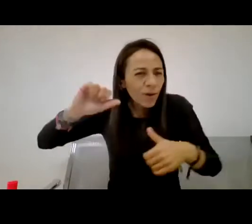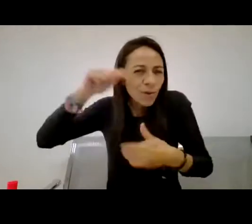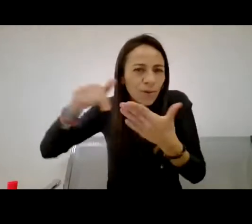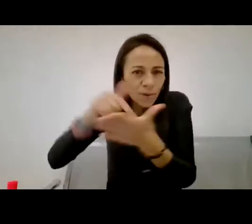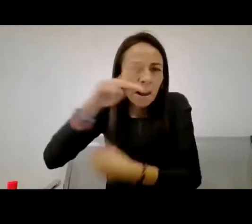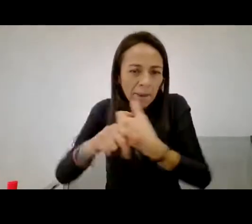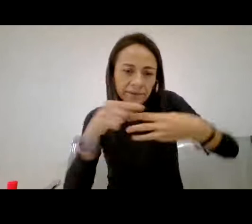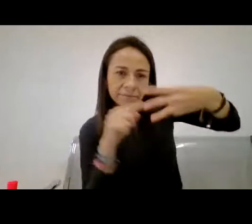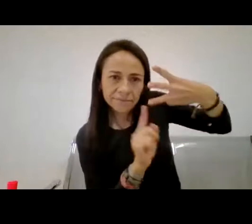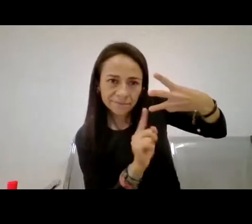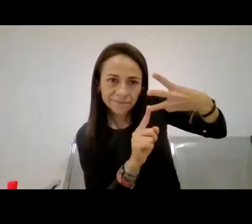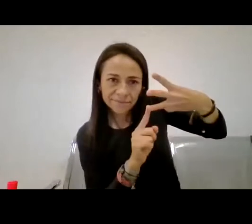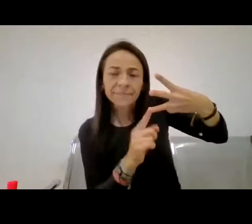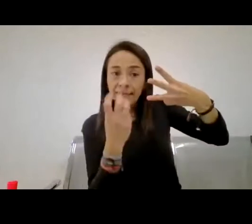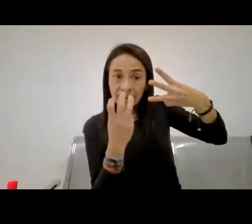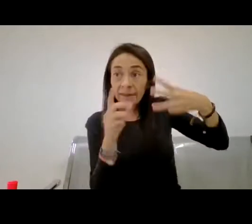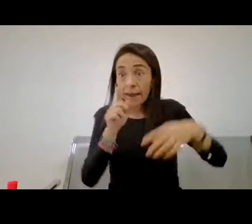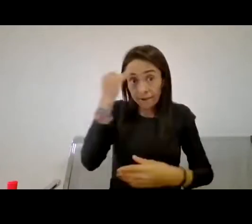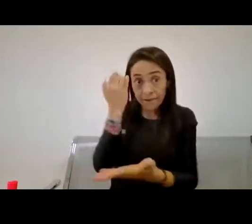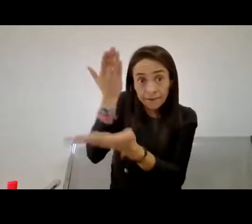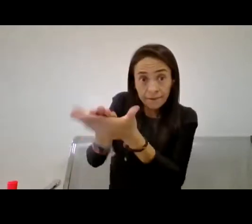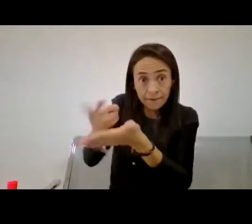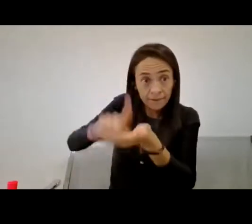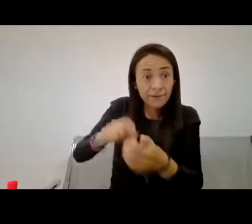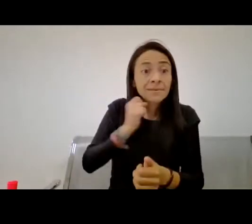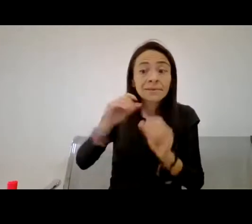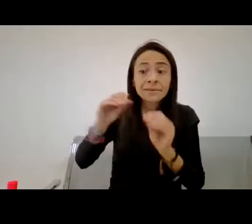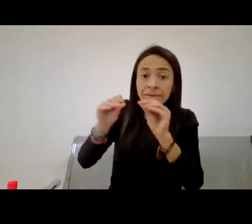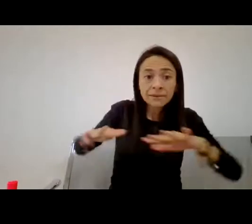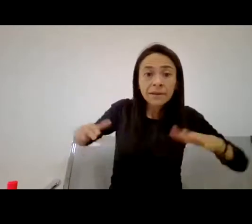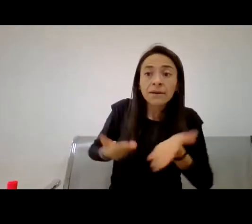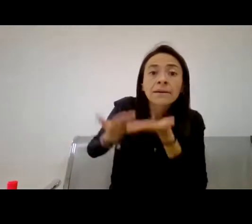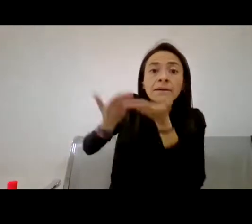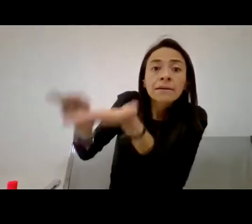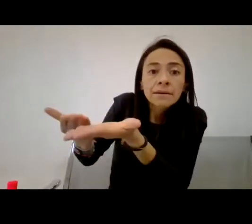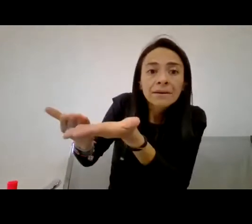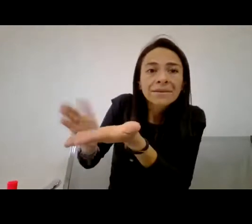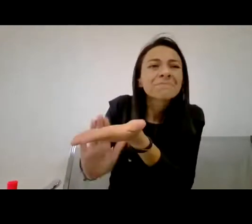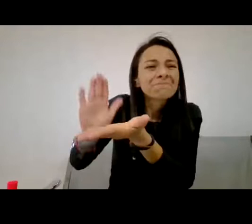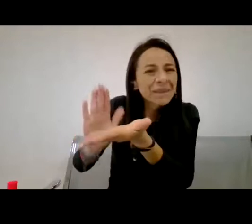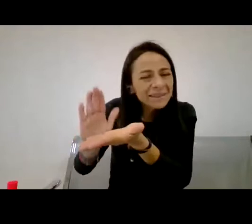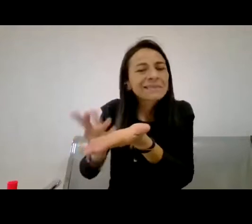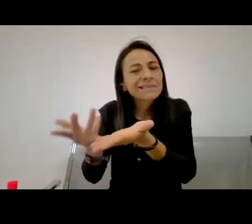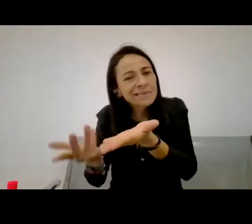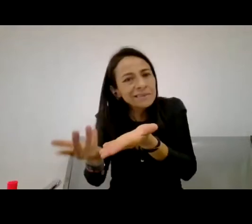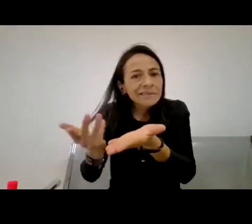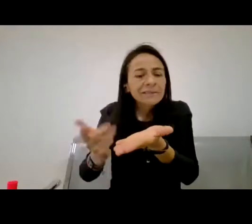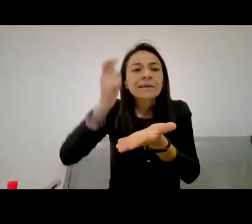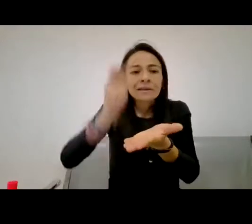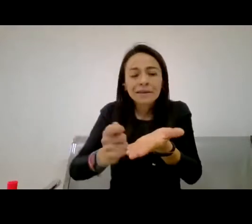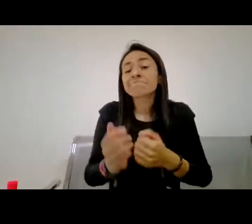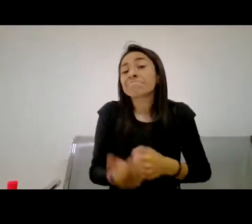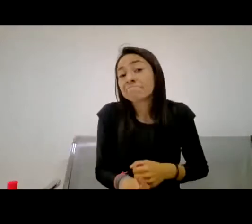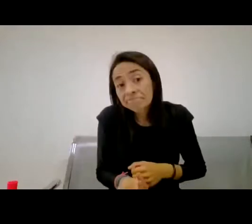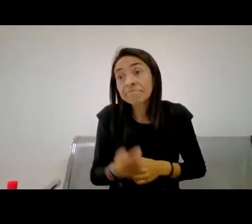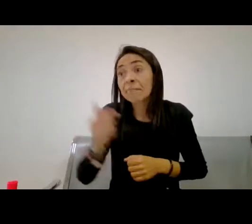Senado lo que hace sí es desincentivar enormemente, porque tendría que registrarse y darse la información directa de